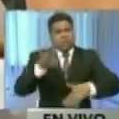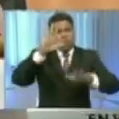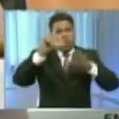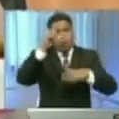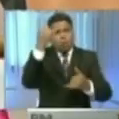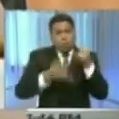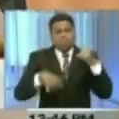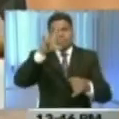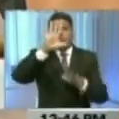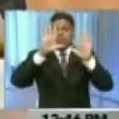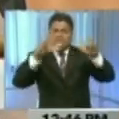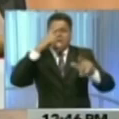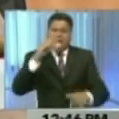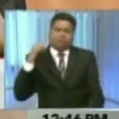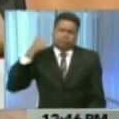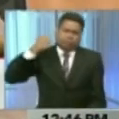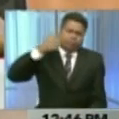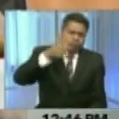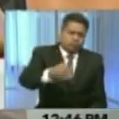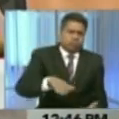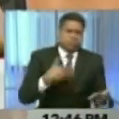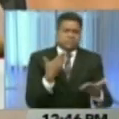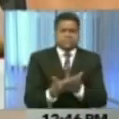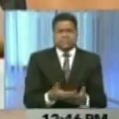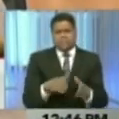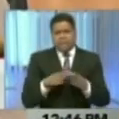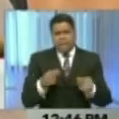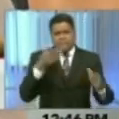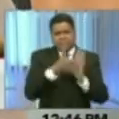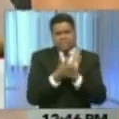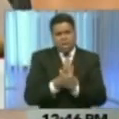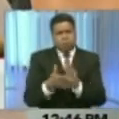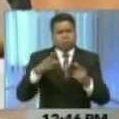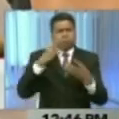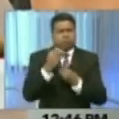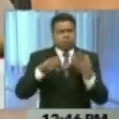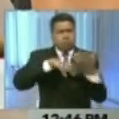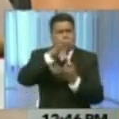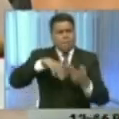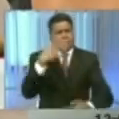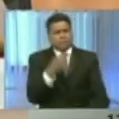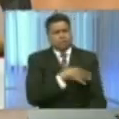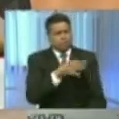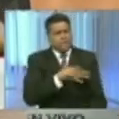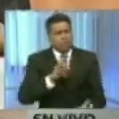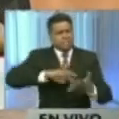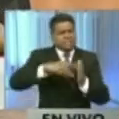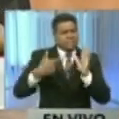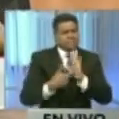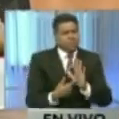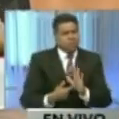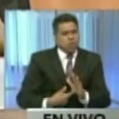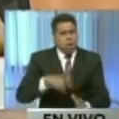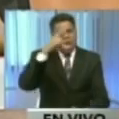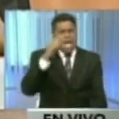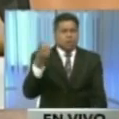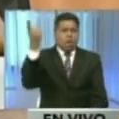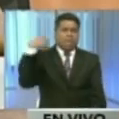y que lo ha ayudado a superar la catástrofe social que significó el neoliberalismo de los años